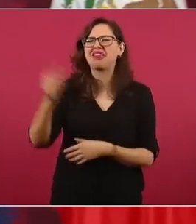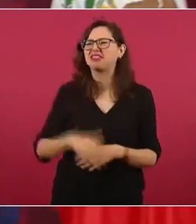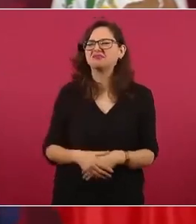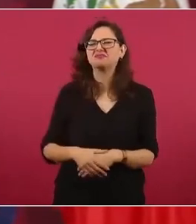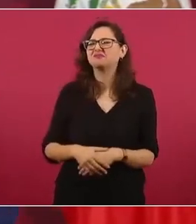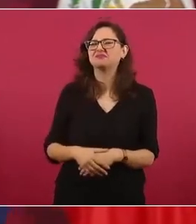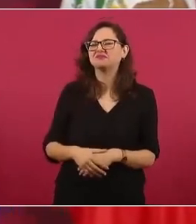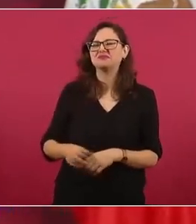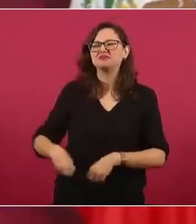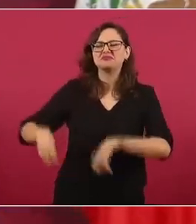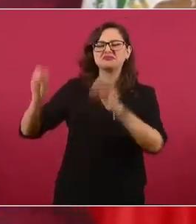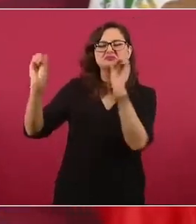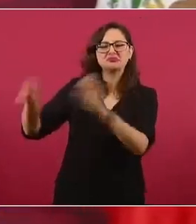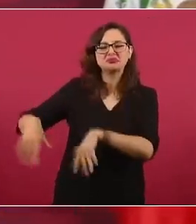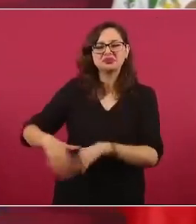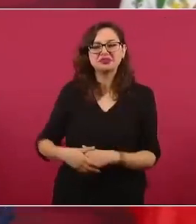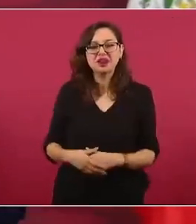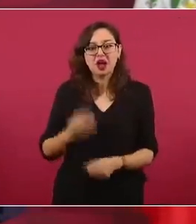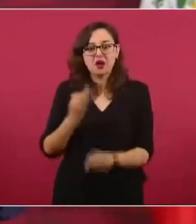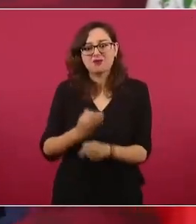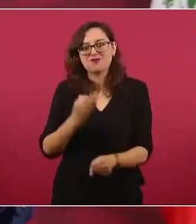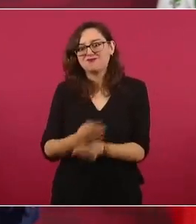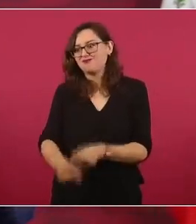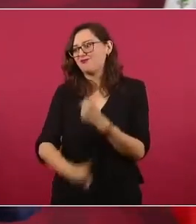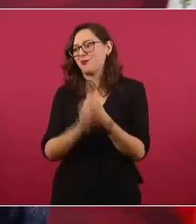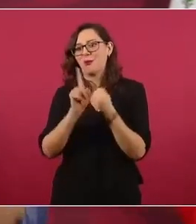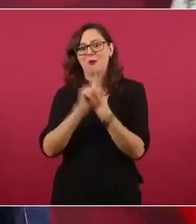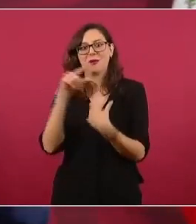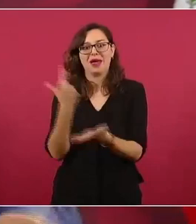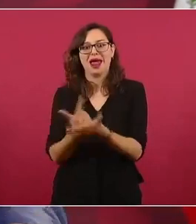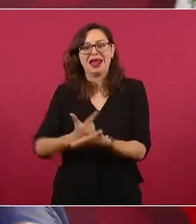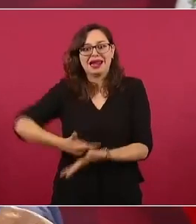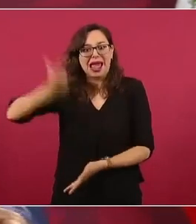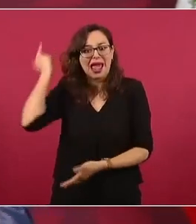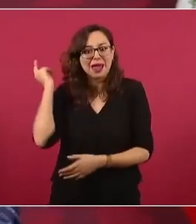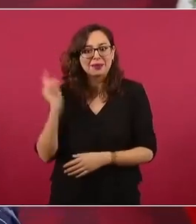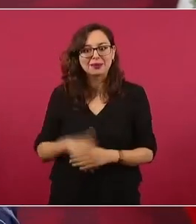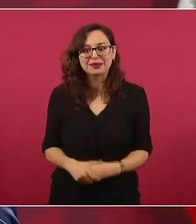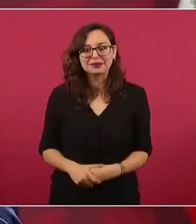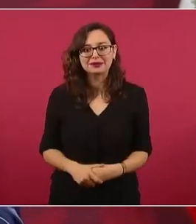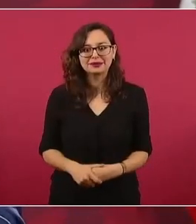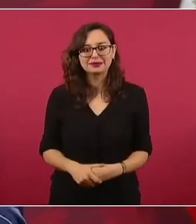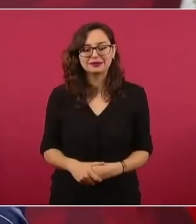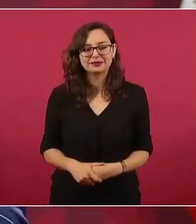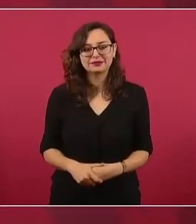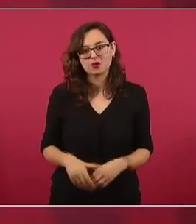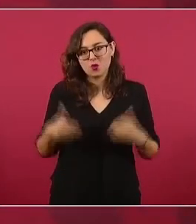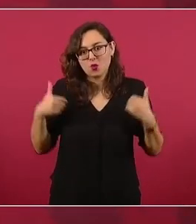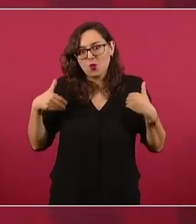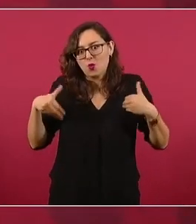El coraje que les da de que el peso no se ha devaluado,